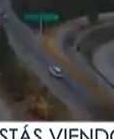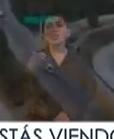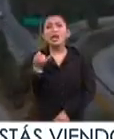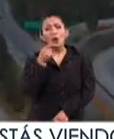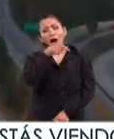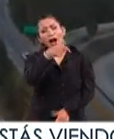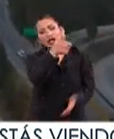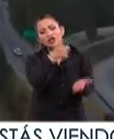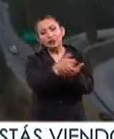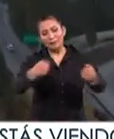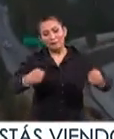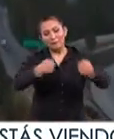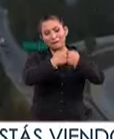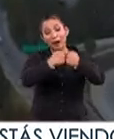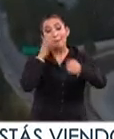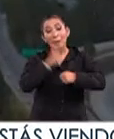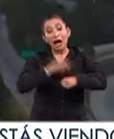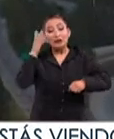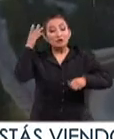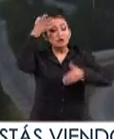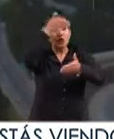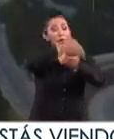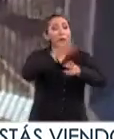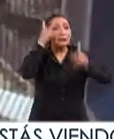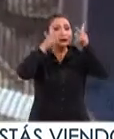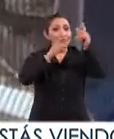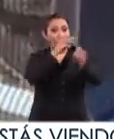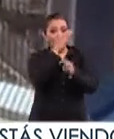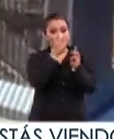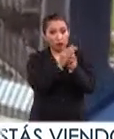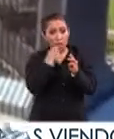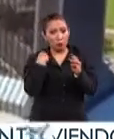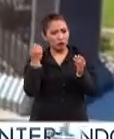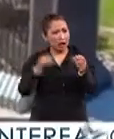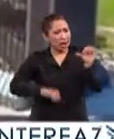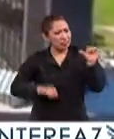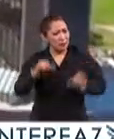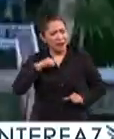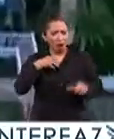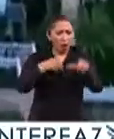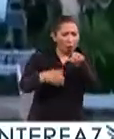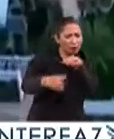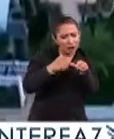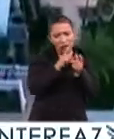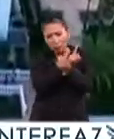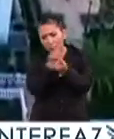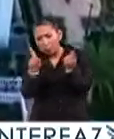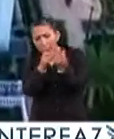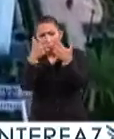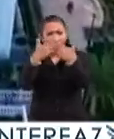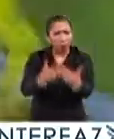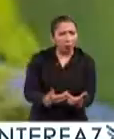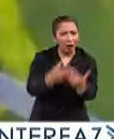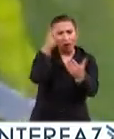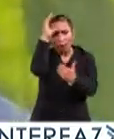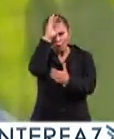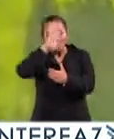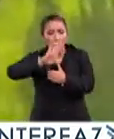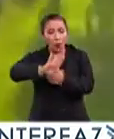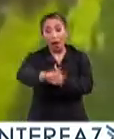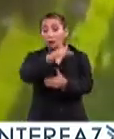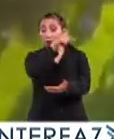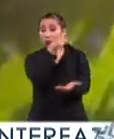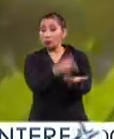Tijuana es la ciudad fronteriza más visitada en el mundo. Su intensa actividad comercial, social, industrial y cultural la